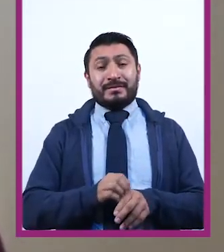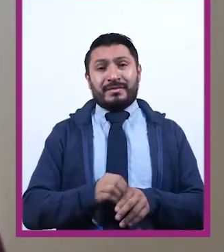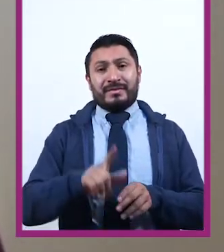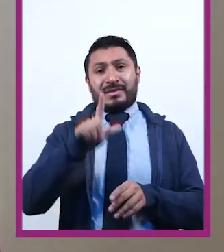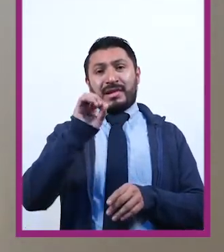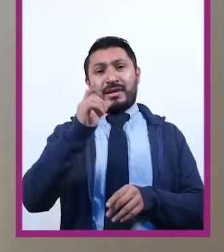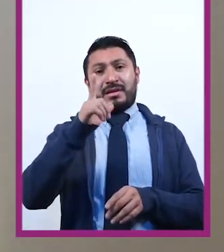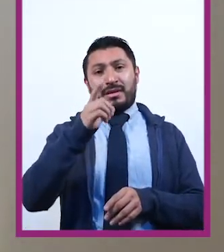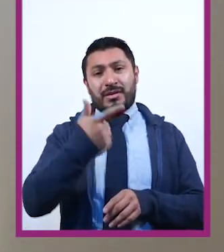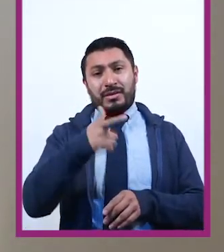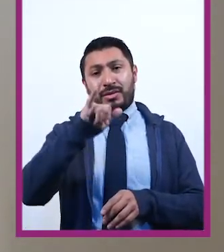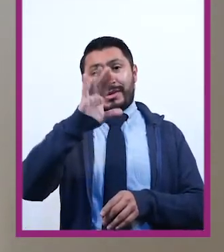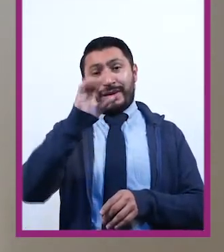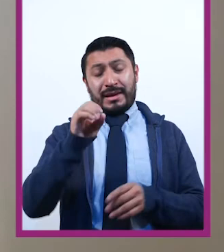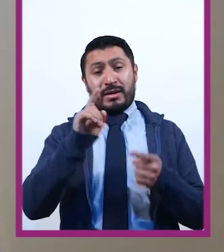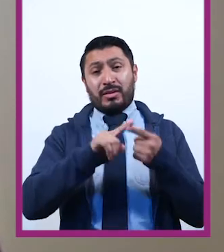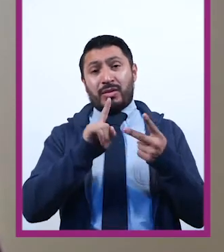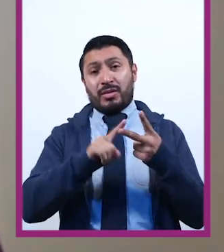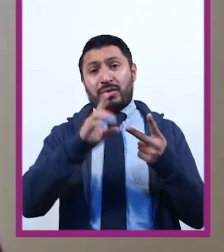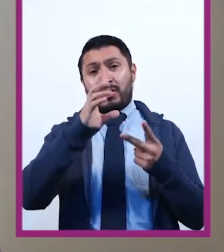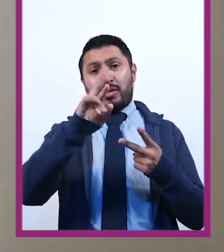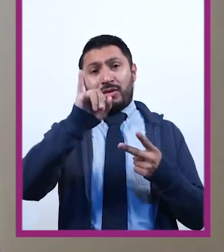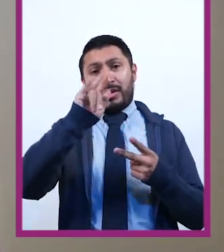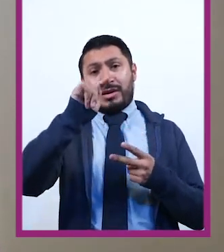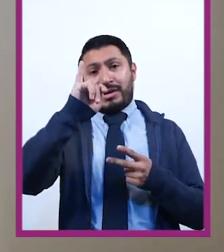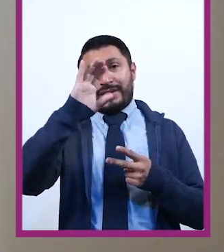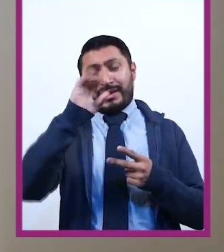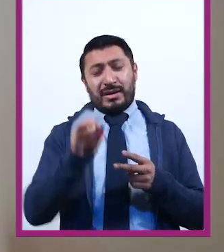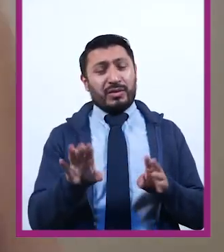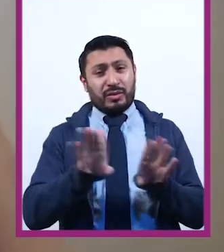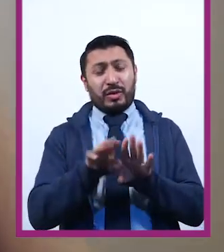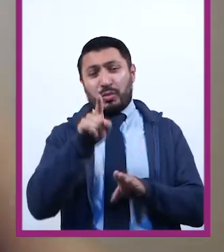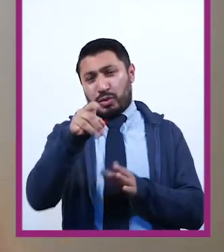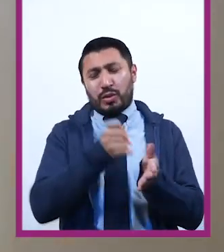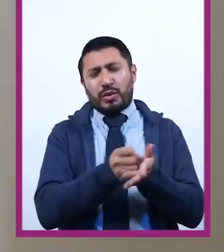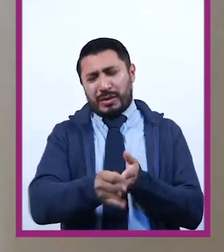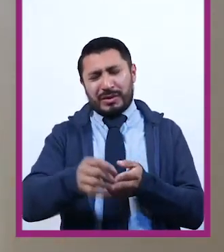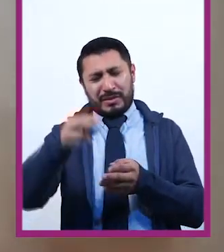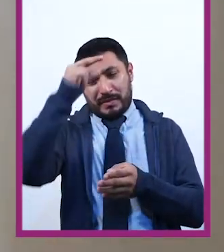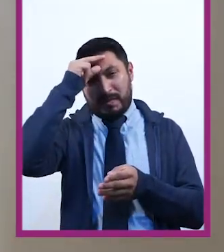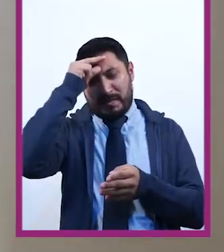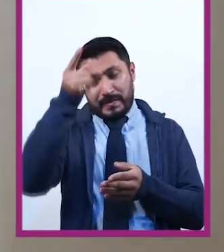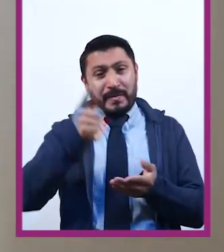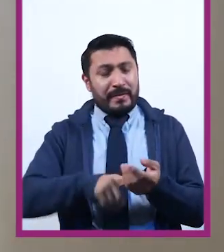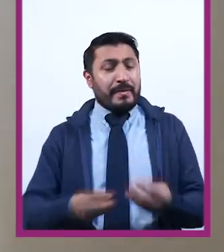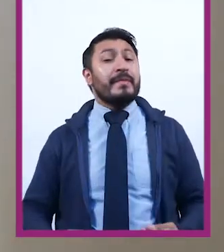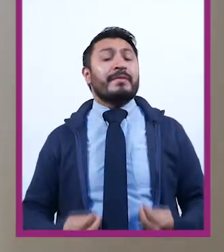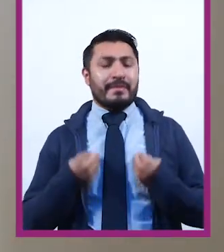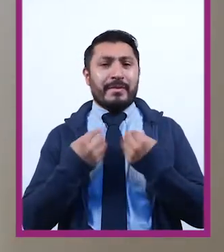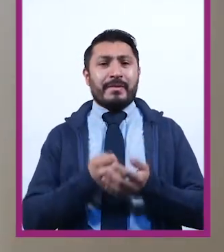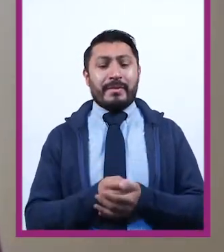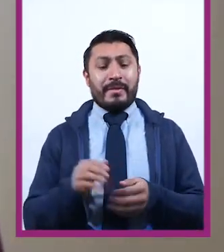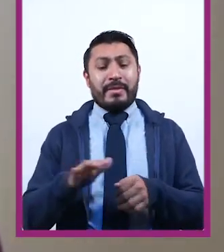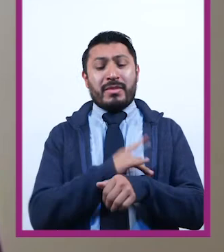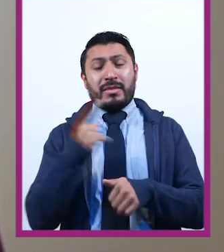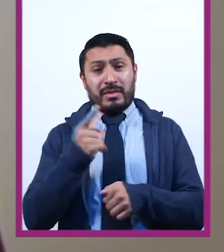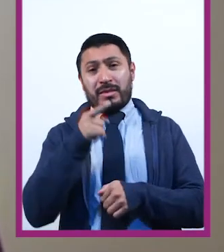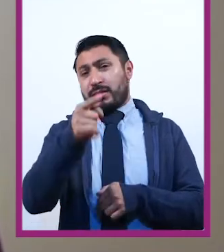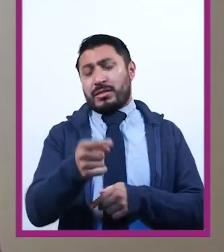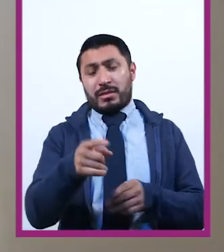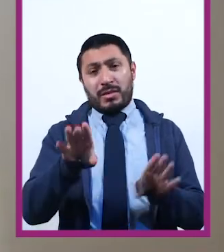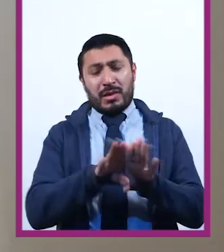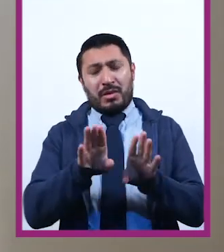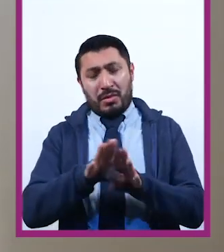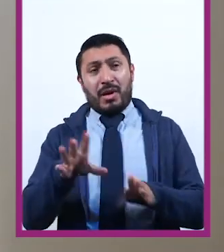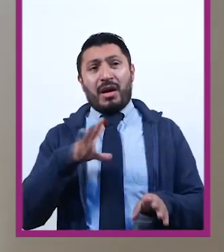pensamiento lógico y crítico, y te permite tomar decisiones más inteligentes en tu vida también,